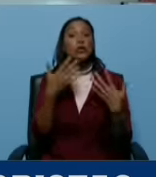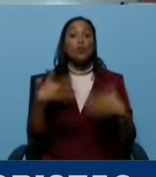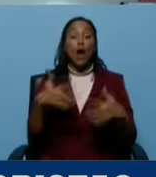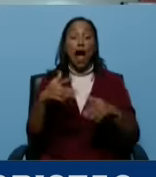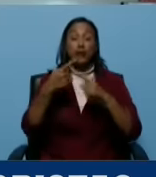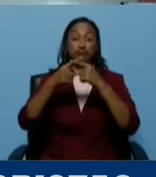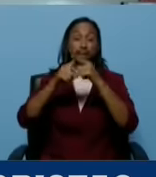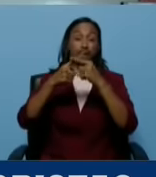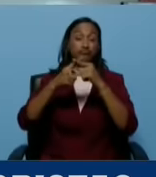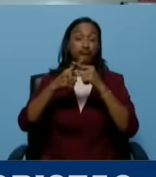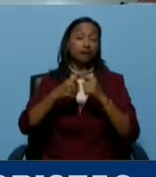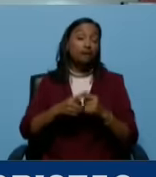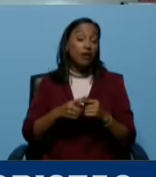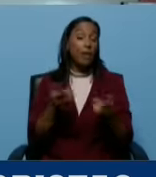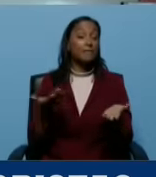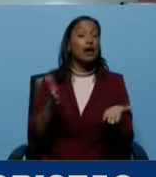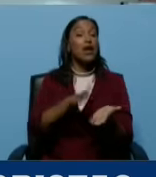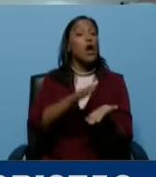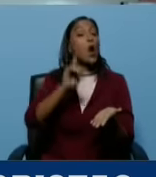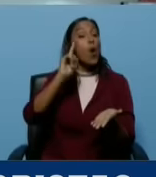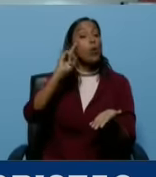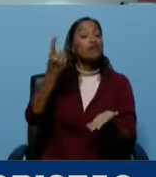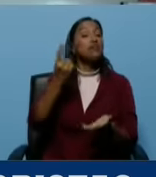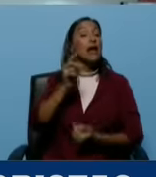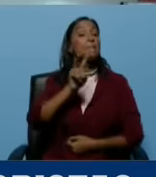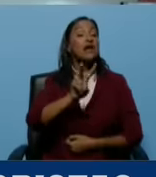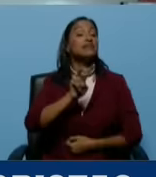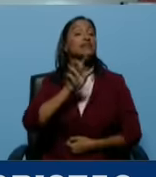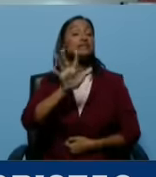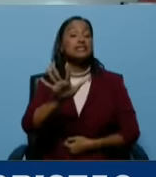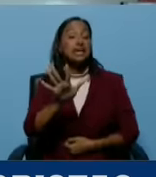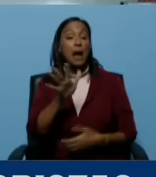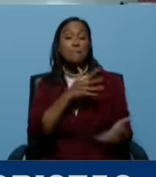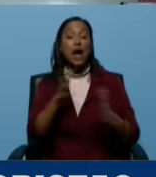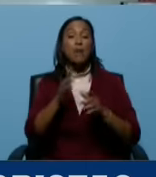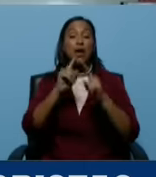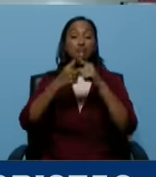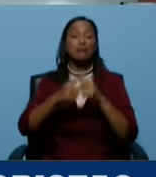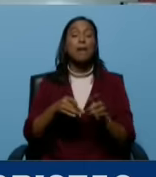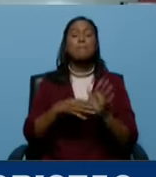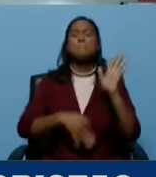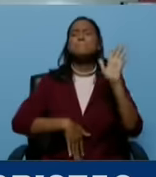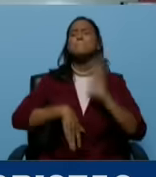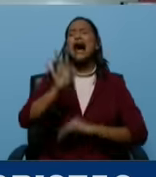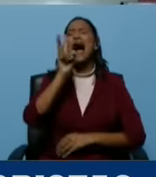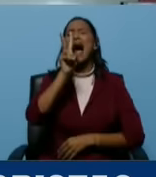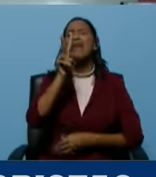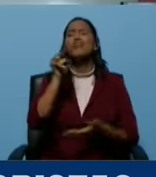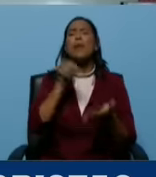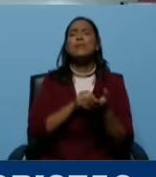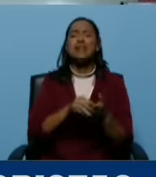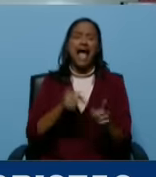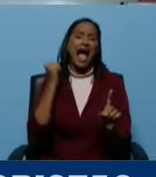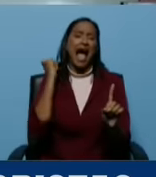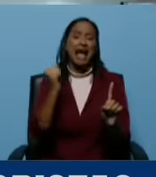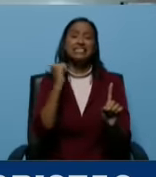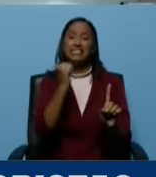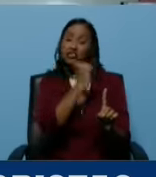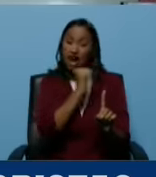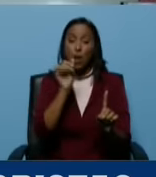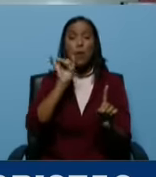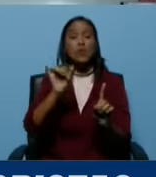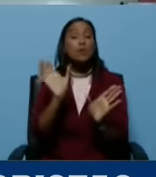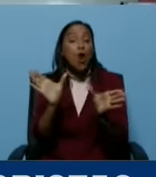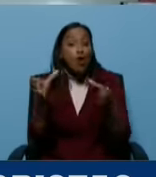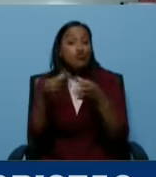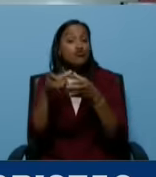si apenas en un día fue de 25, hubiese llegado a más de 2.000 asesinados por estos criminales.